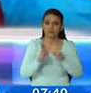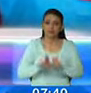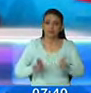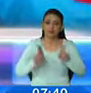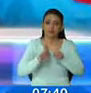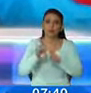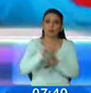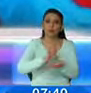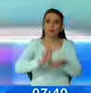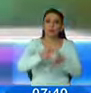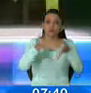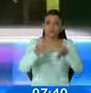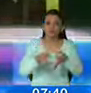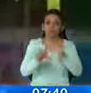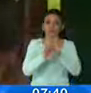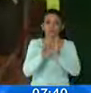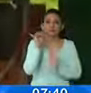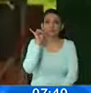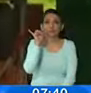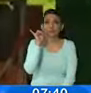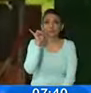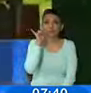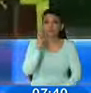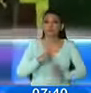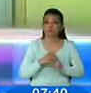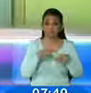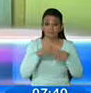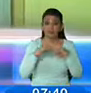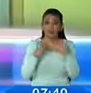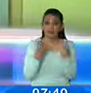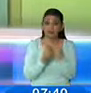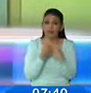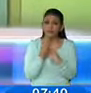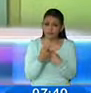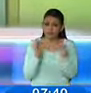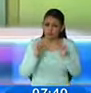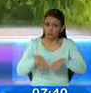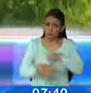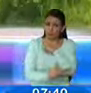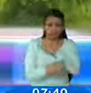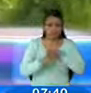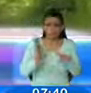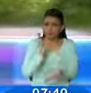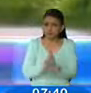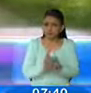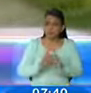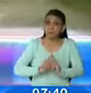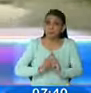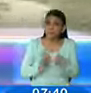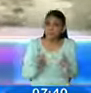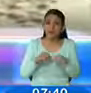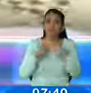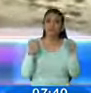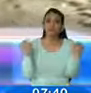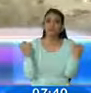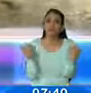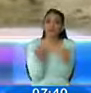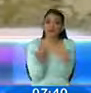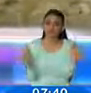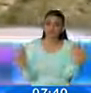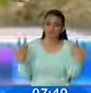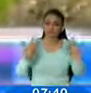Barrio en Sangolquí. De hecho, tiene la convicción de que la pobreza se puede superar siempre y cuando la sociedad en